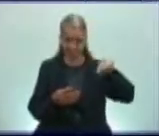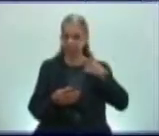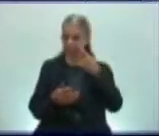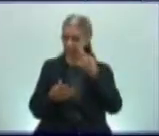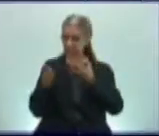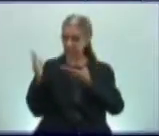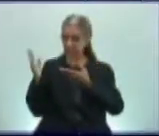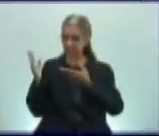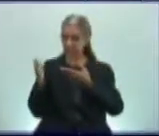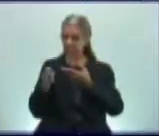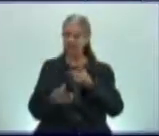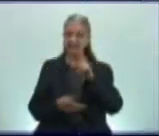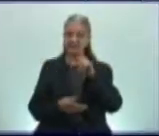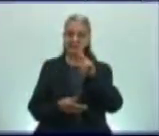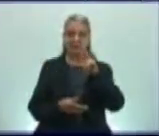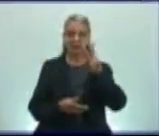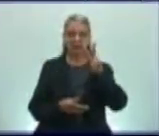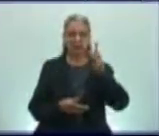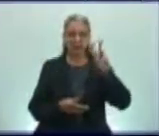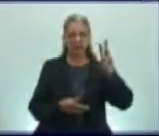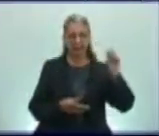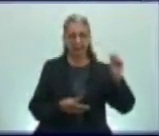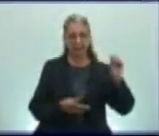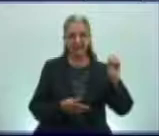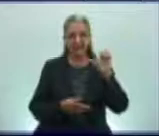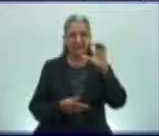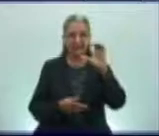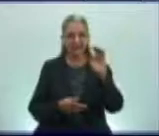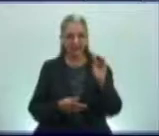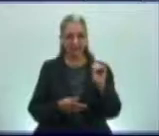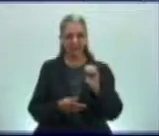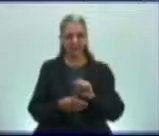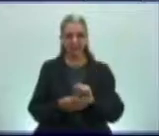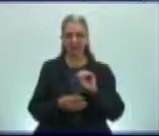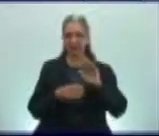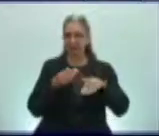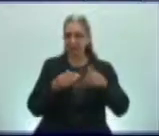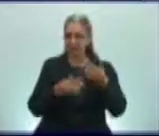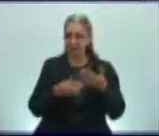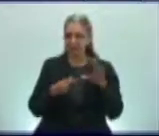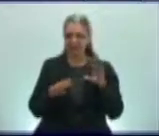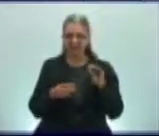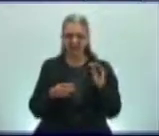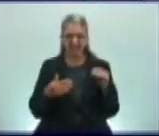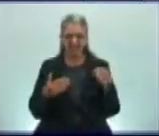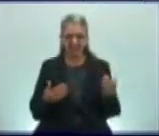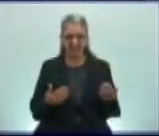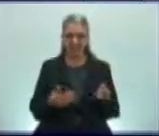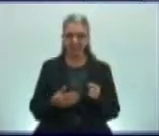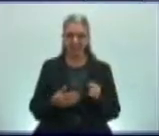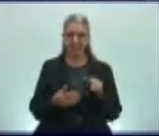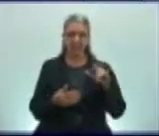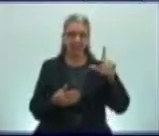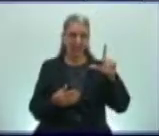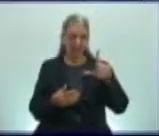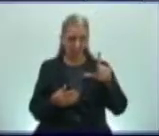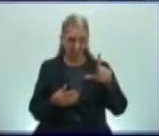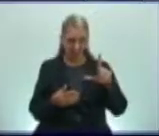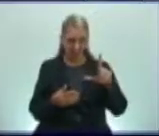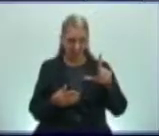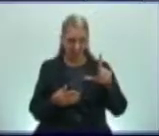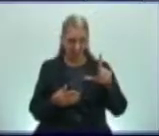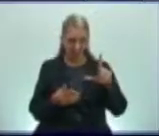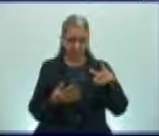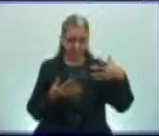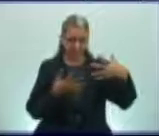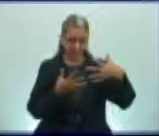Fíjense que lo hemos representado en la figura. Luego vamos a establecer la relación